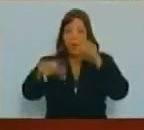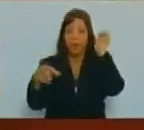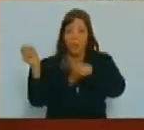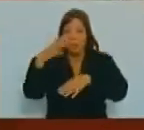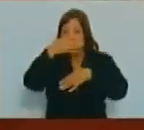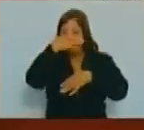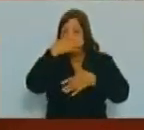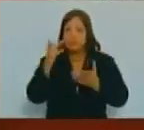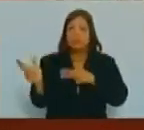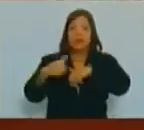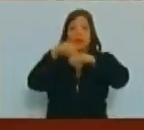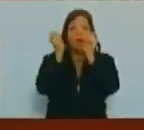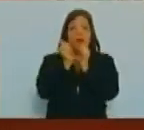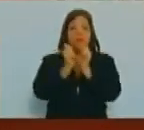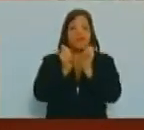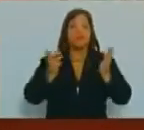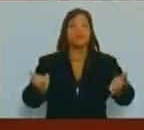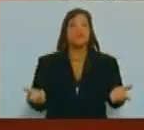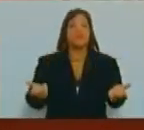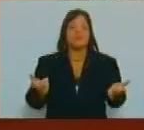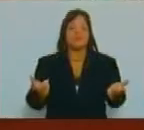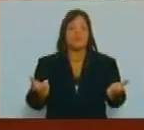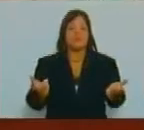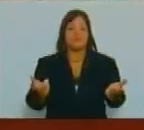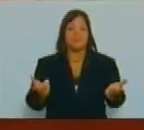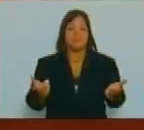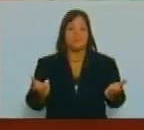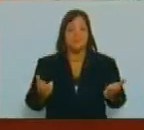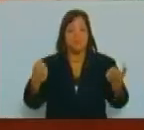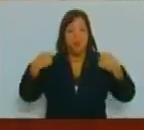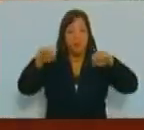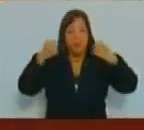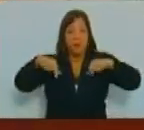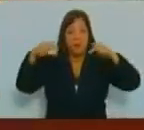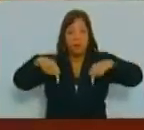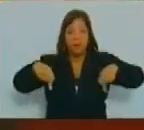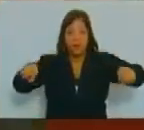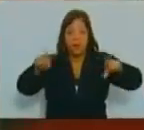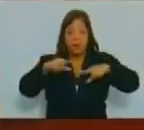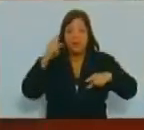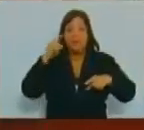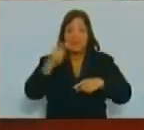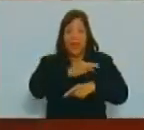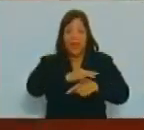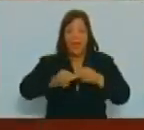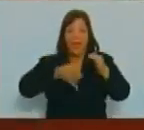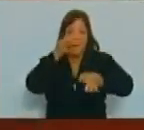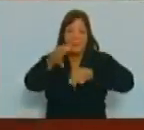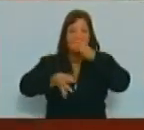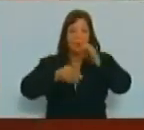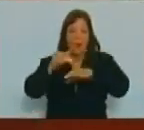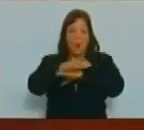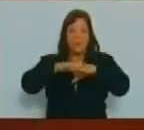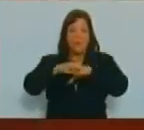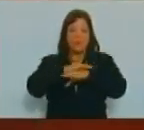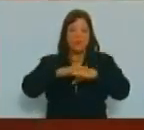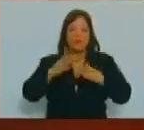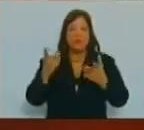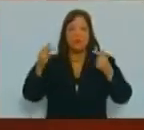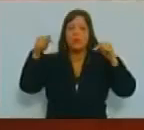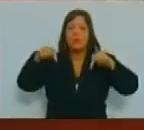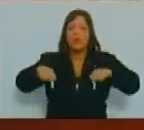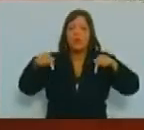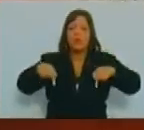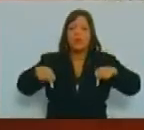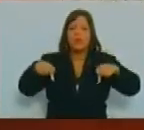la violencia de antes a través de esas prácticas y bueno ya lo explicó el ministro solamente o rita